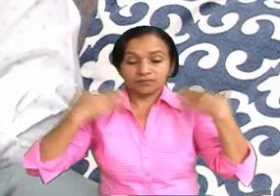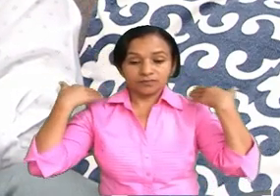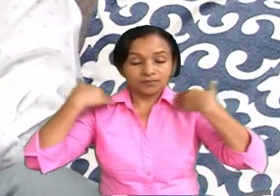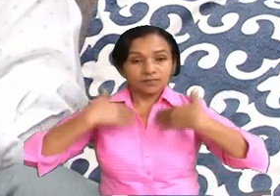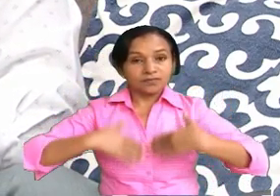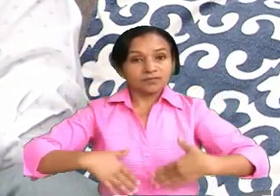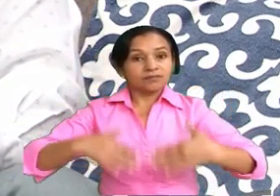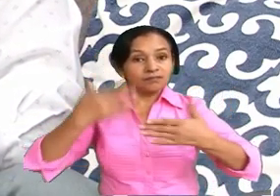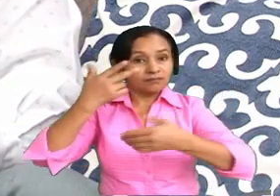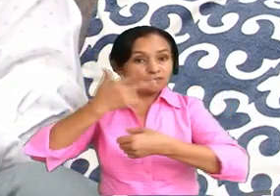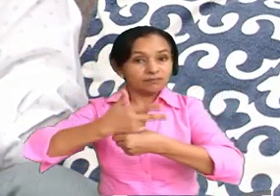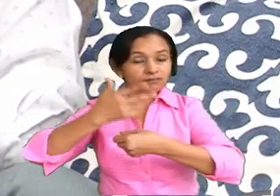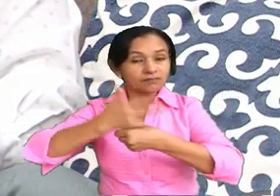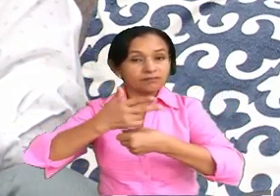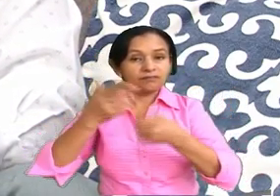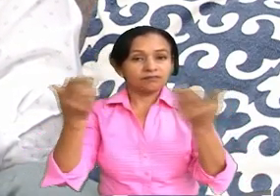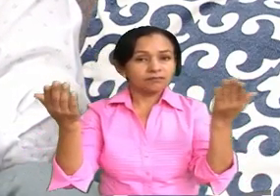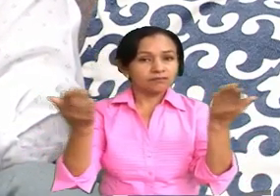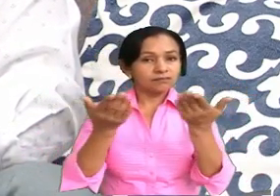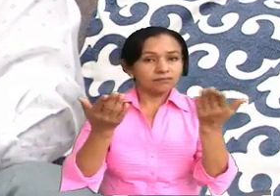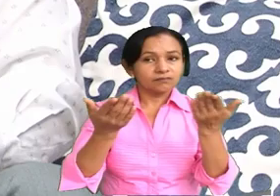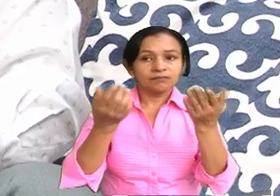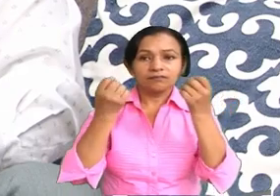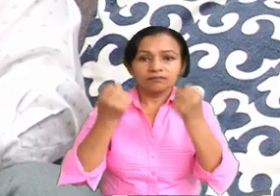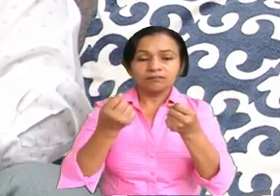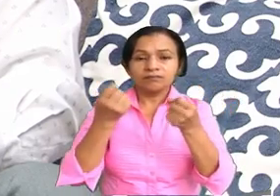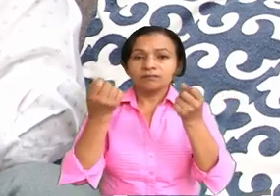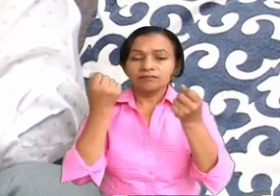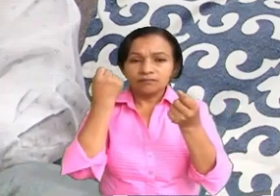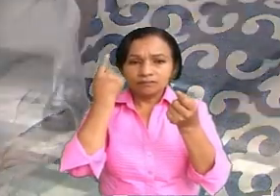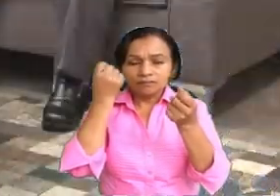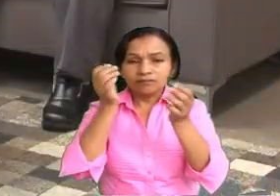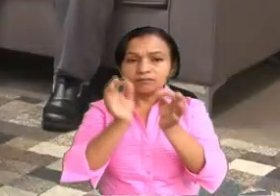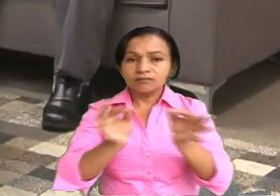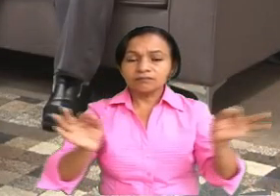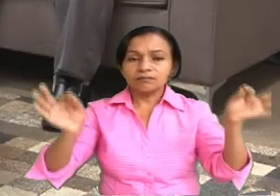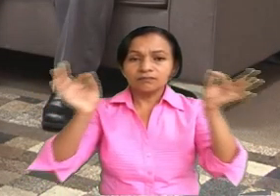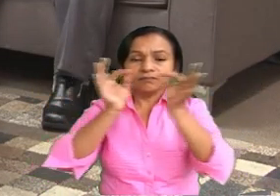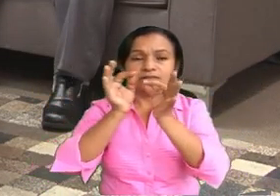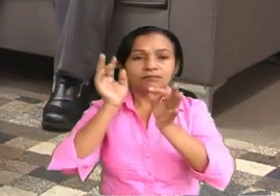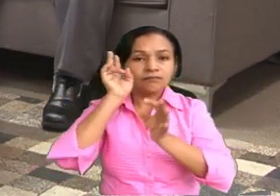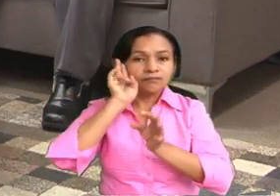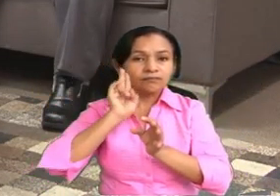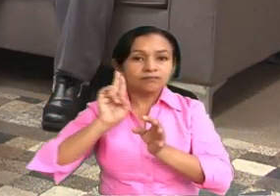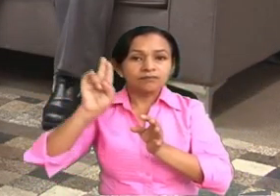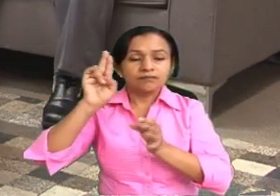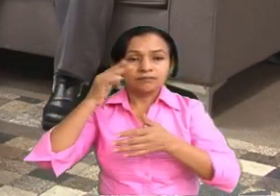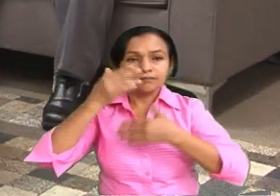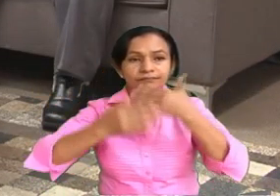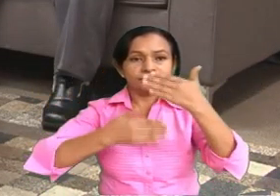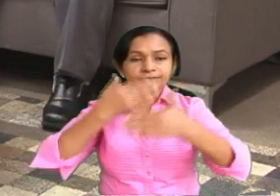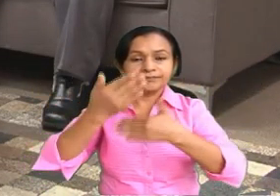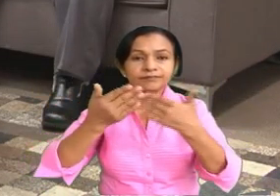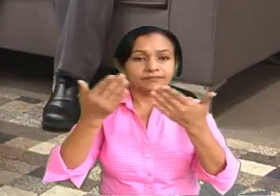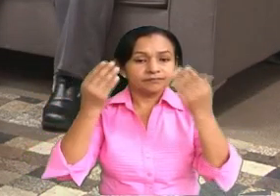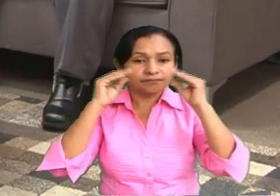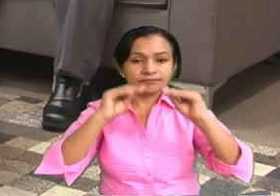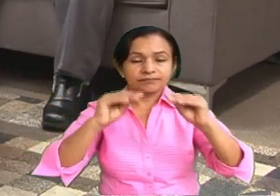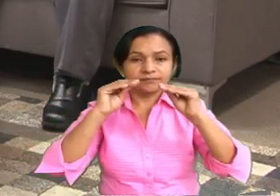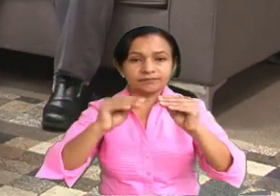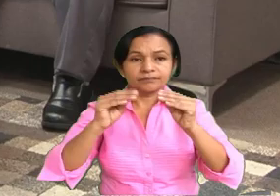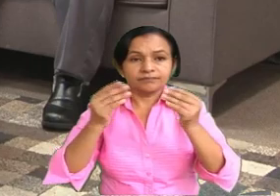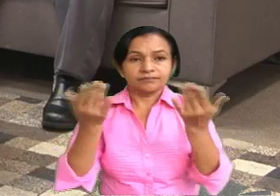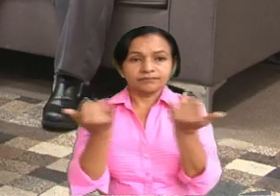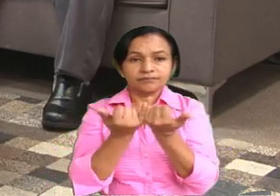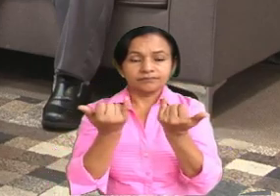vestirse. Compañero Arturo, ¿cómo podemos entender la importancia de las universidades dentro de esos procesos formativos para